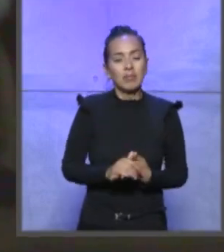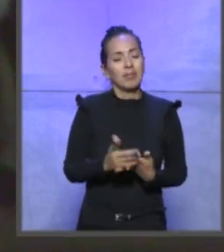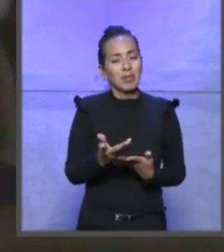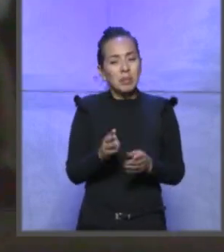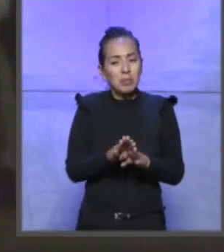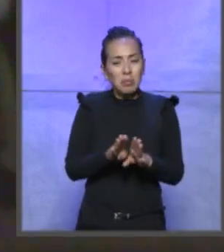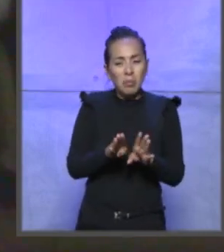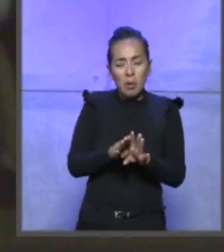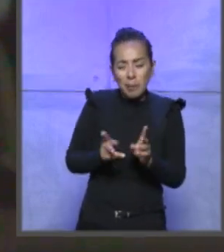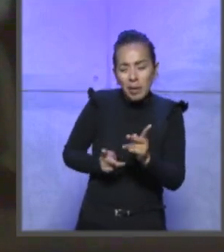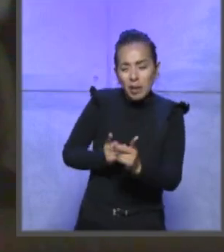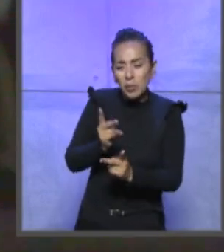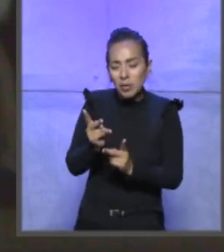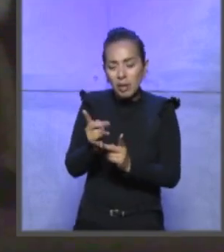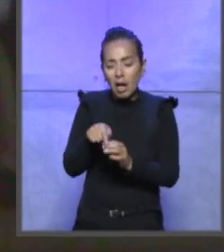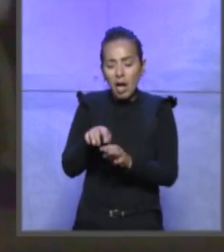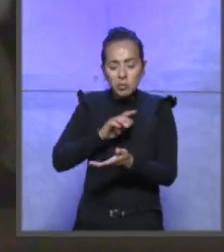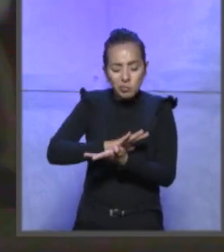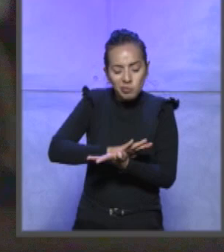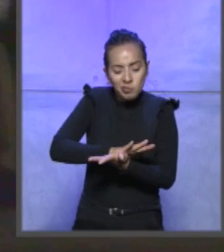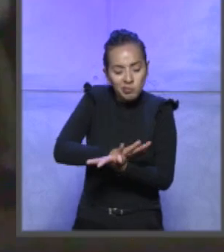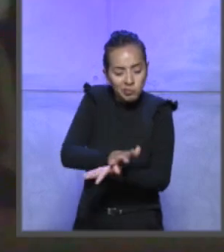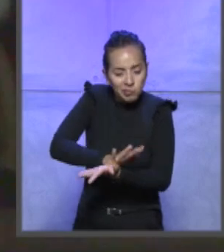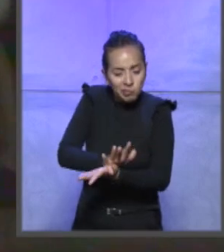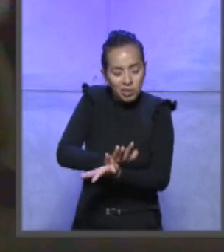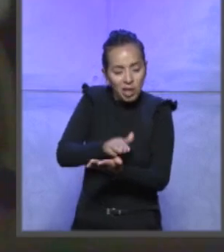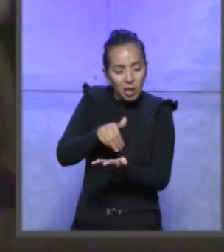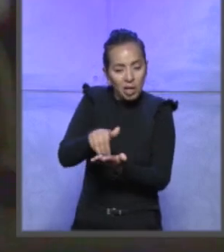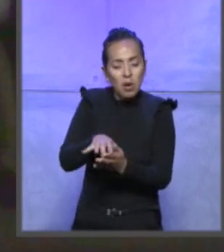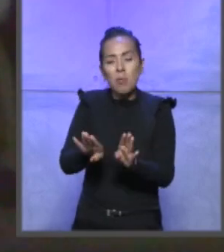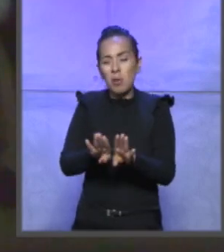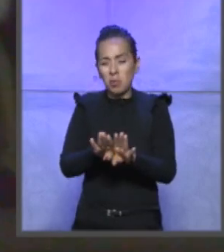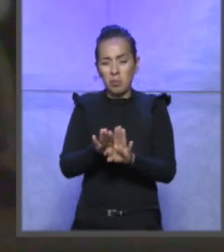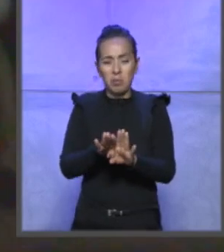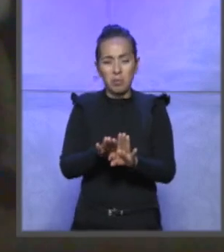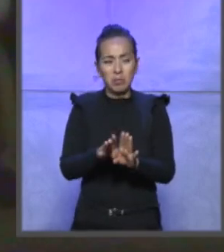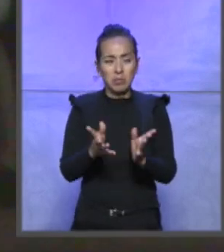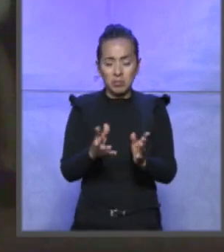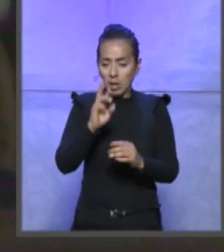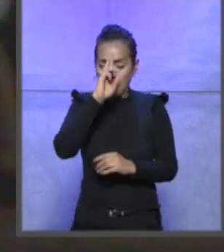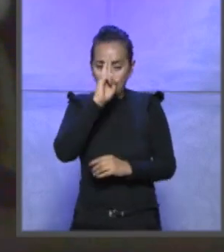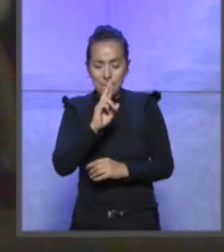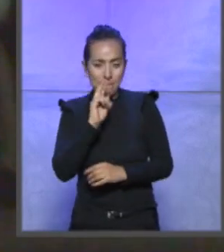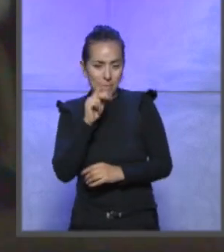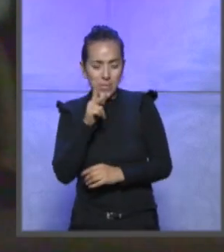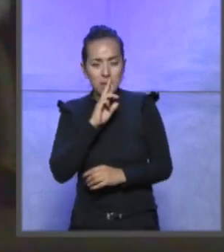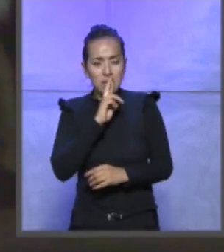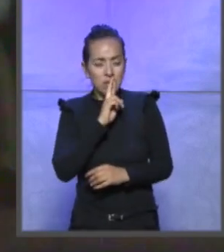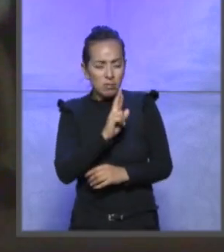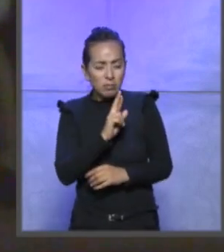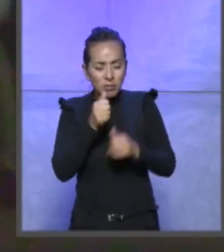Más allá de cuestionarte, trato de humillar tus ideas en lugar de hacer otras cuestiones como respetar